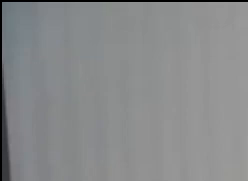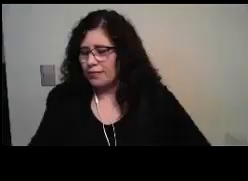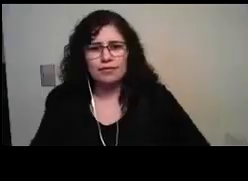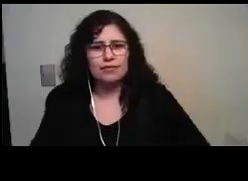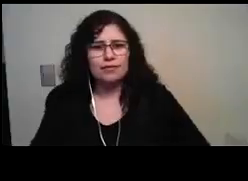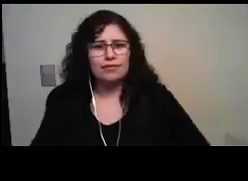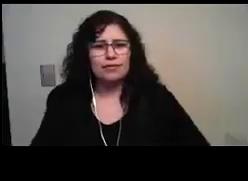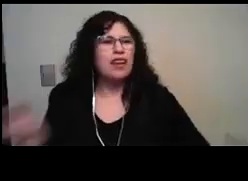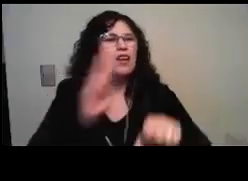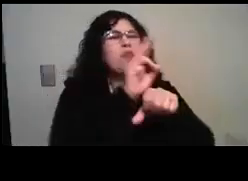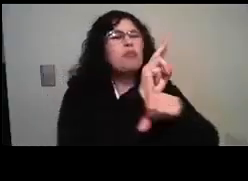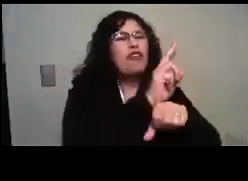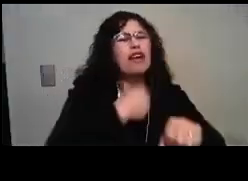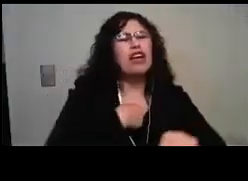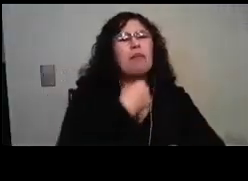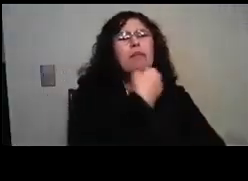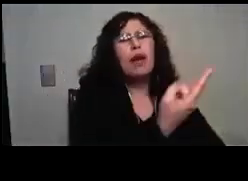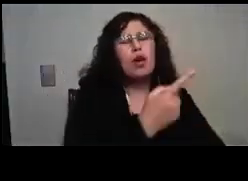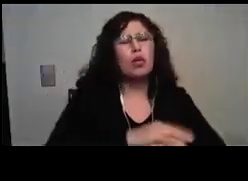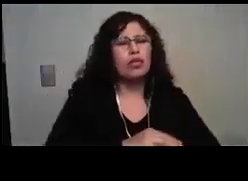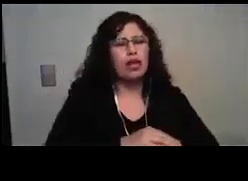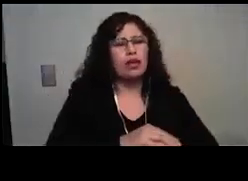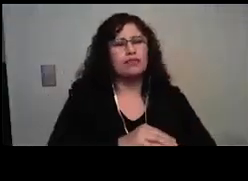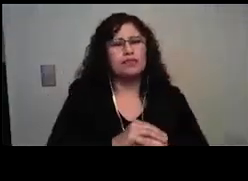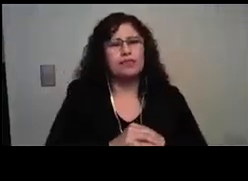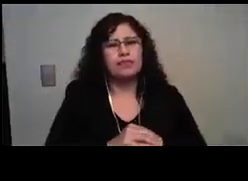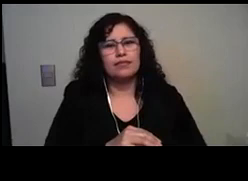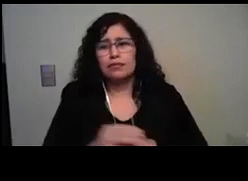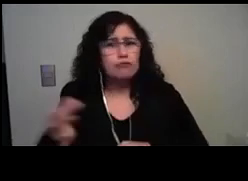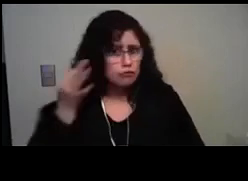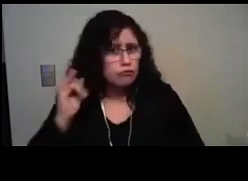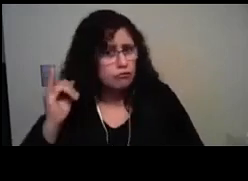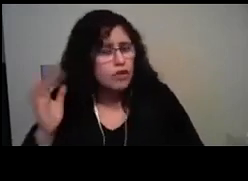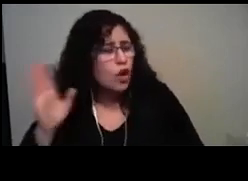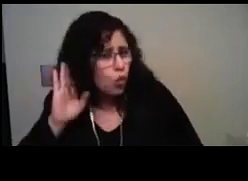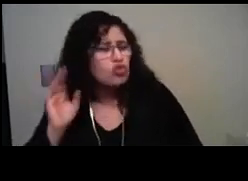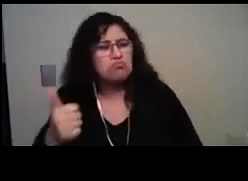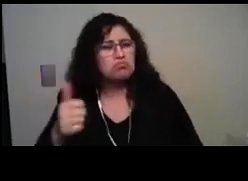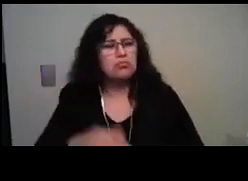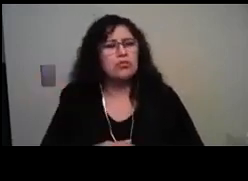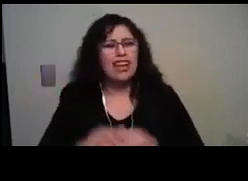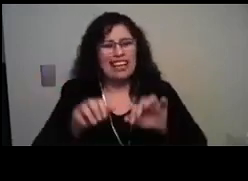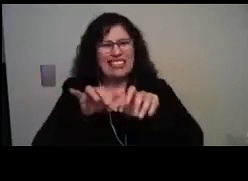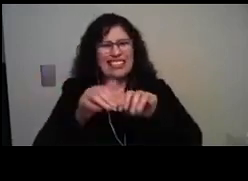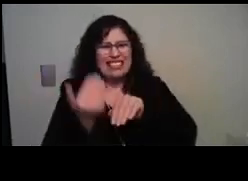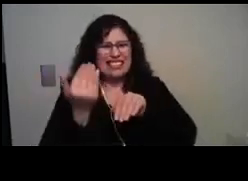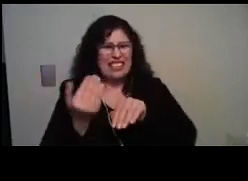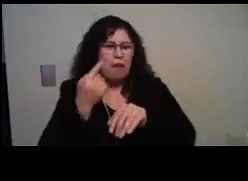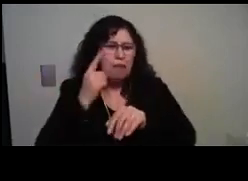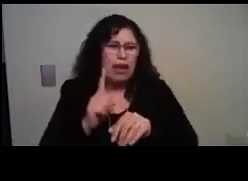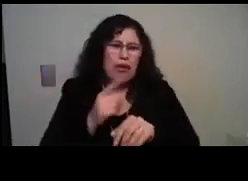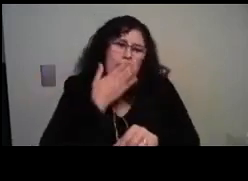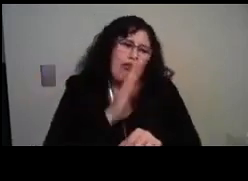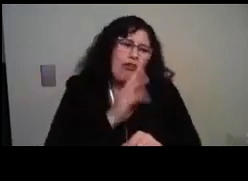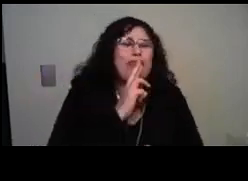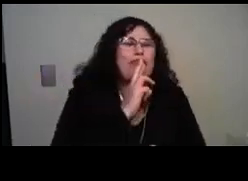Profe, yo le tenía una pregunta. ¿Se escucha? Sí, se escucha, adelante. Ya, bueno, se lo había escrito en el chat, pero se lo pregunto ahora